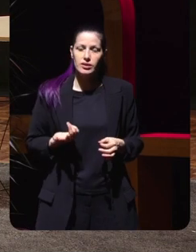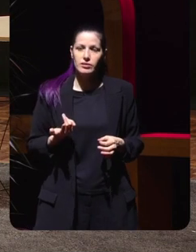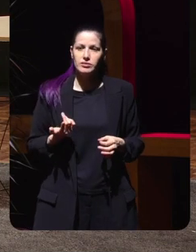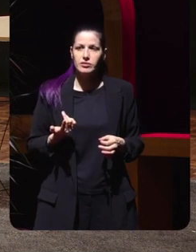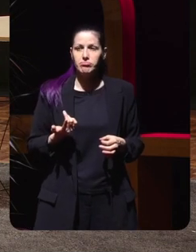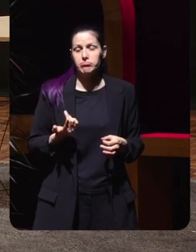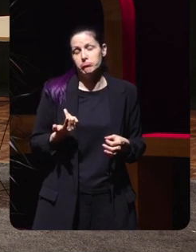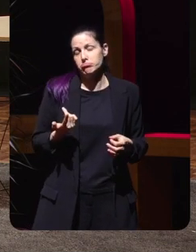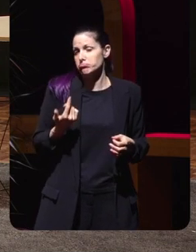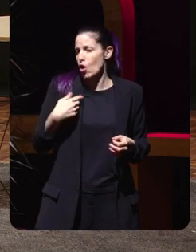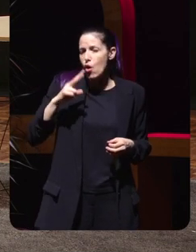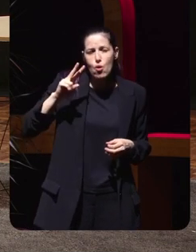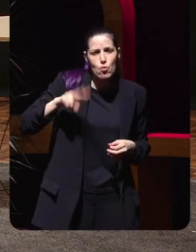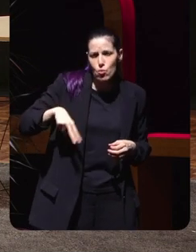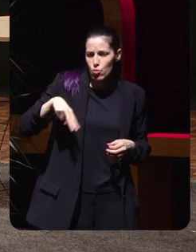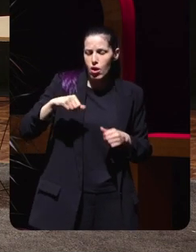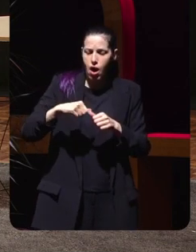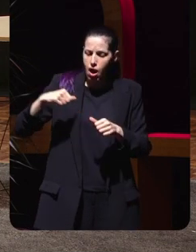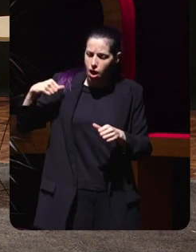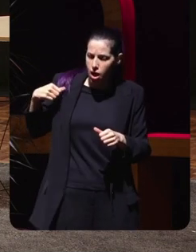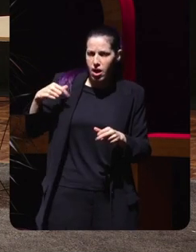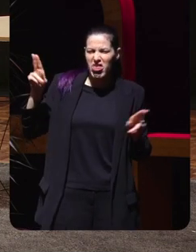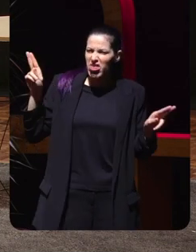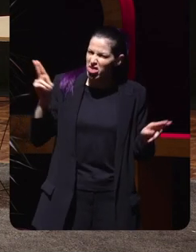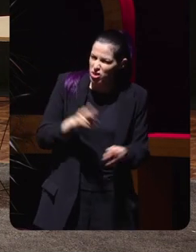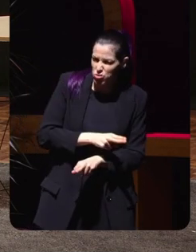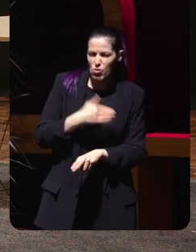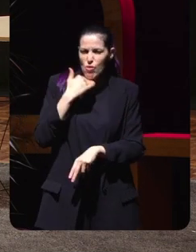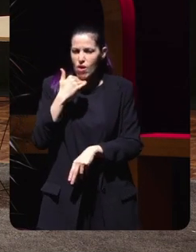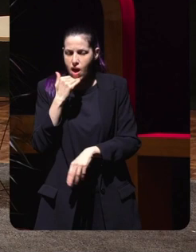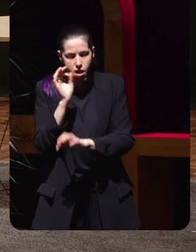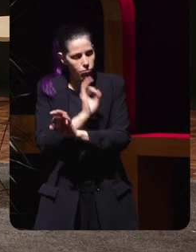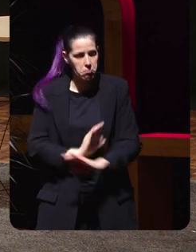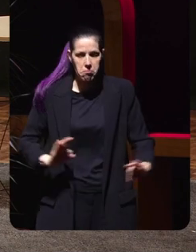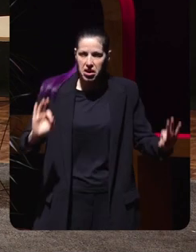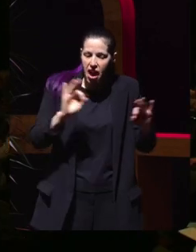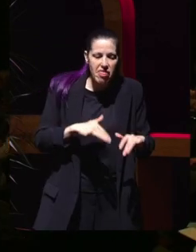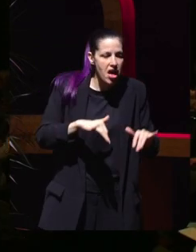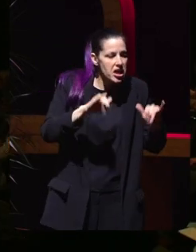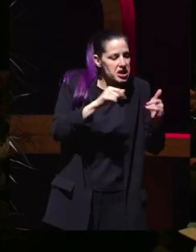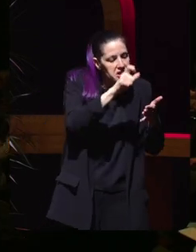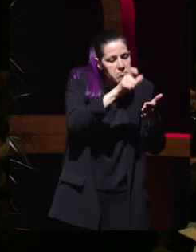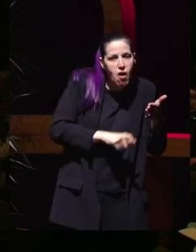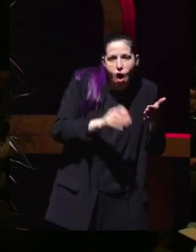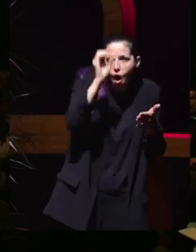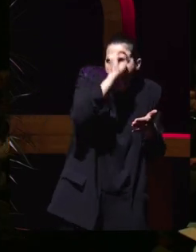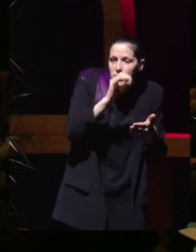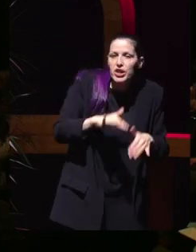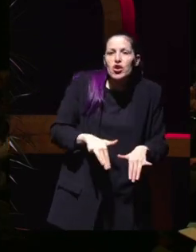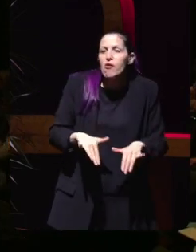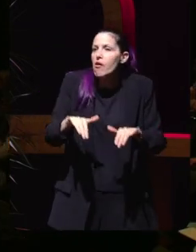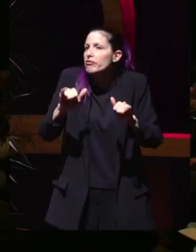normal nunca activen que sufrir ningún tipo de censura de verdad de que no ni en columnas de opinión ni tampoco Pues